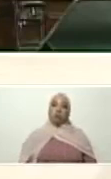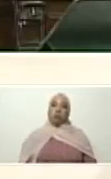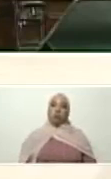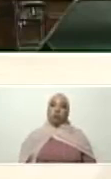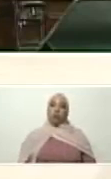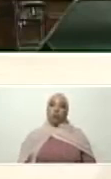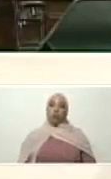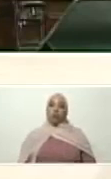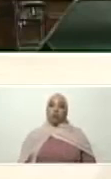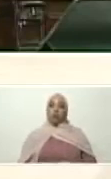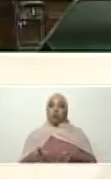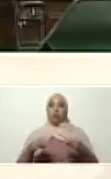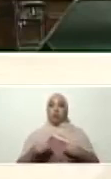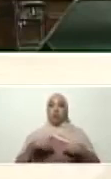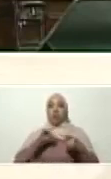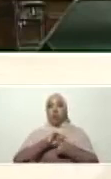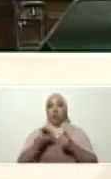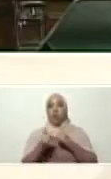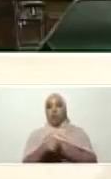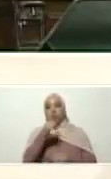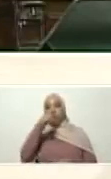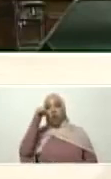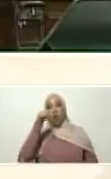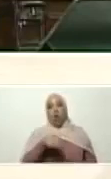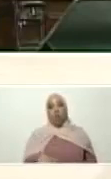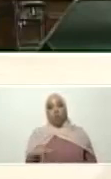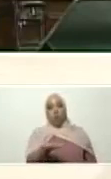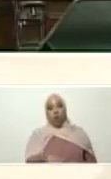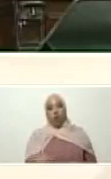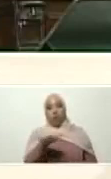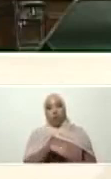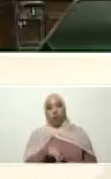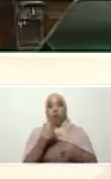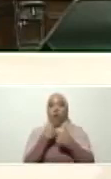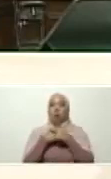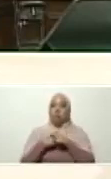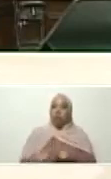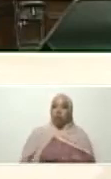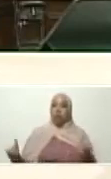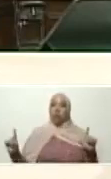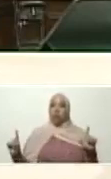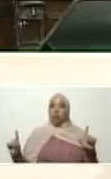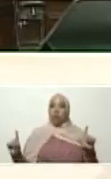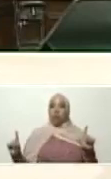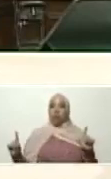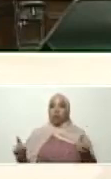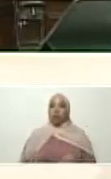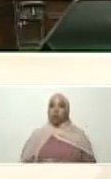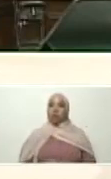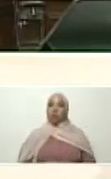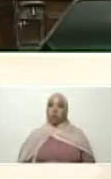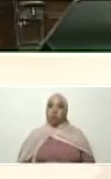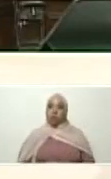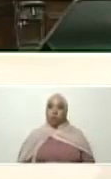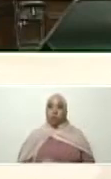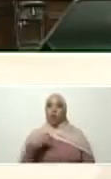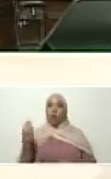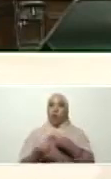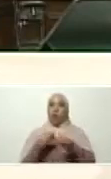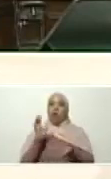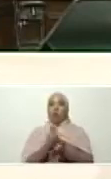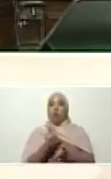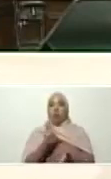y reside intransferiblemente en el pueblo. Ah, pero es un esfuerzo colectivo, es un esfuerzo de multitudes, es